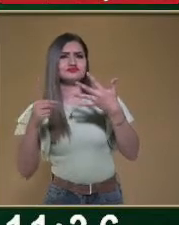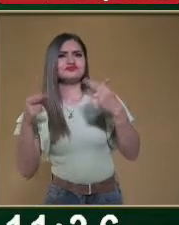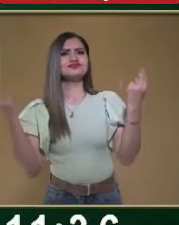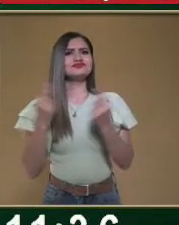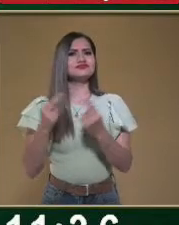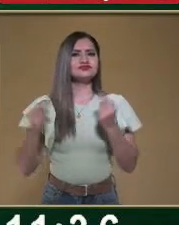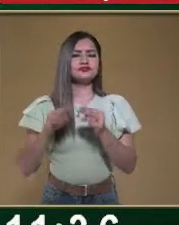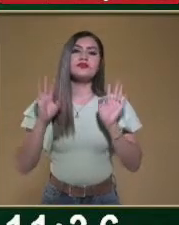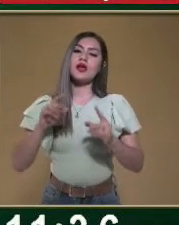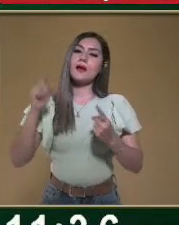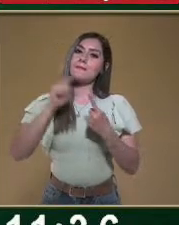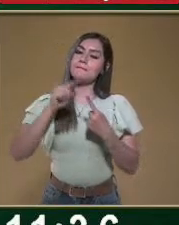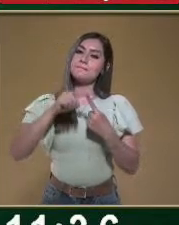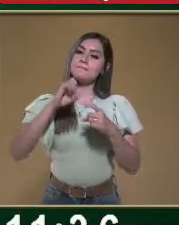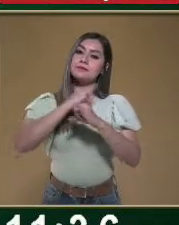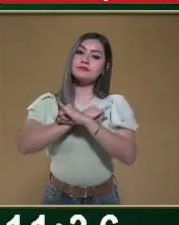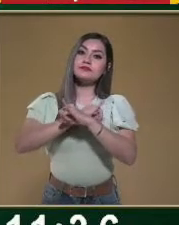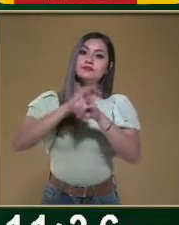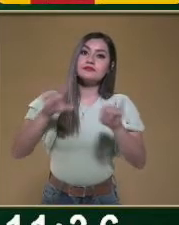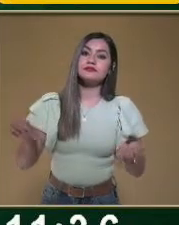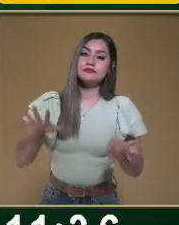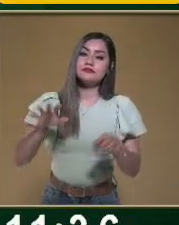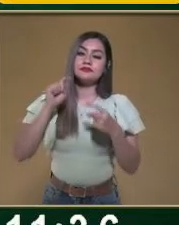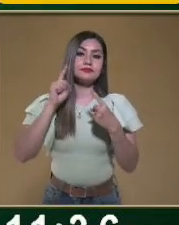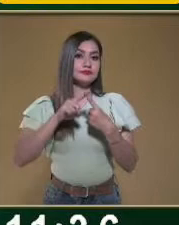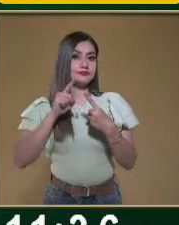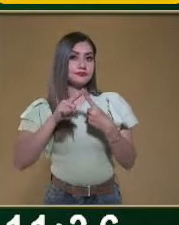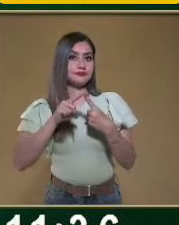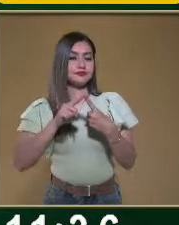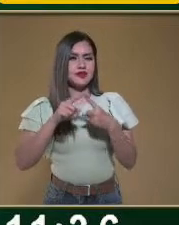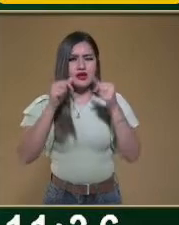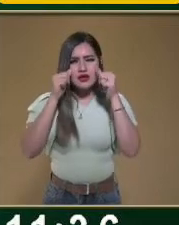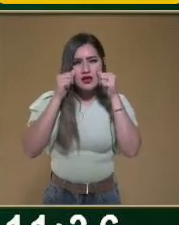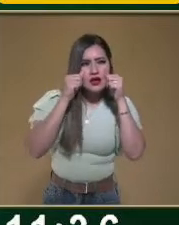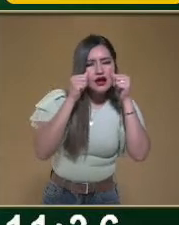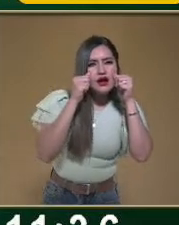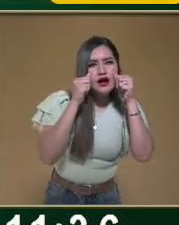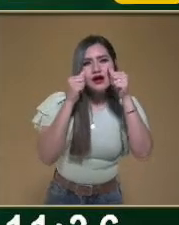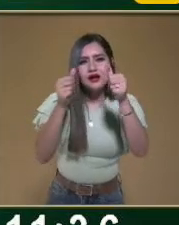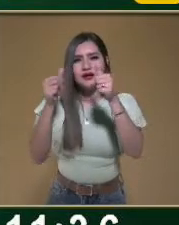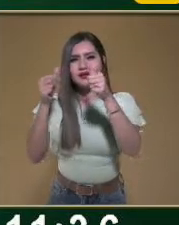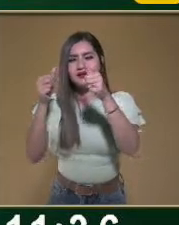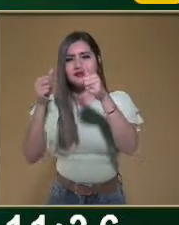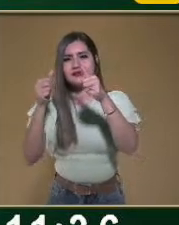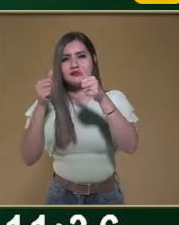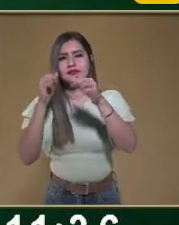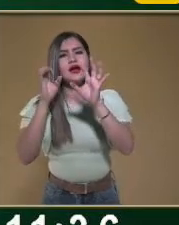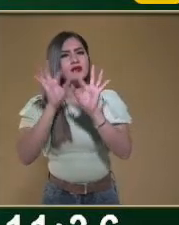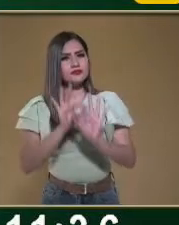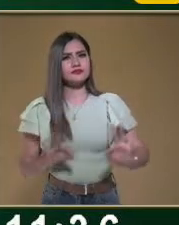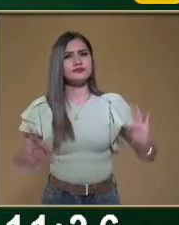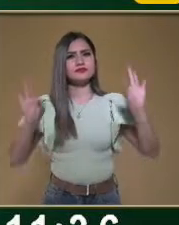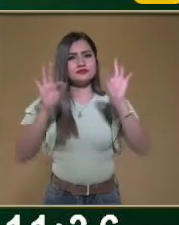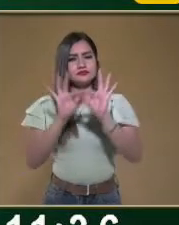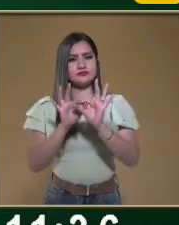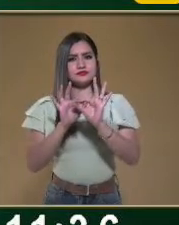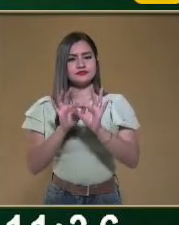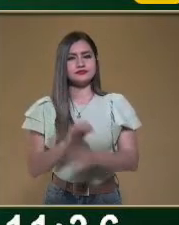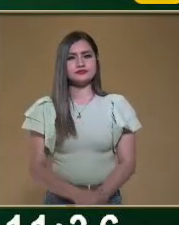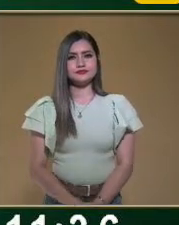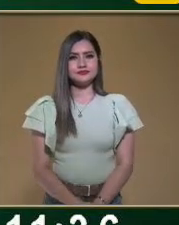un mensaje. El mensaje te debe de llamar la atención, debe de llevar un fin acorde a este